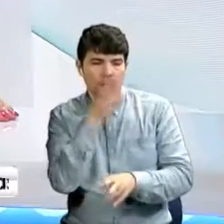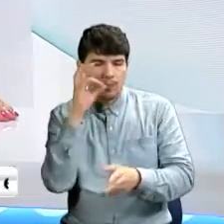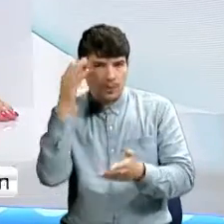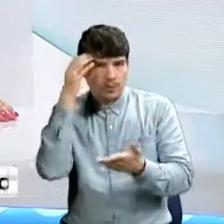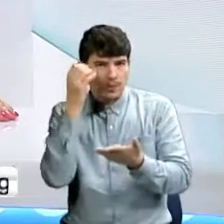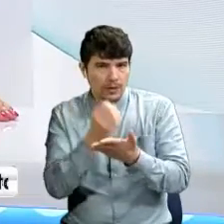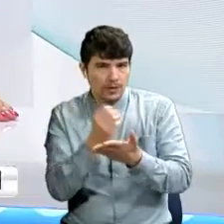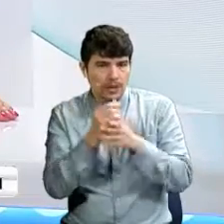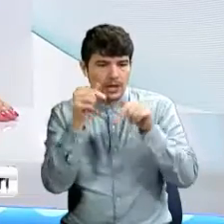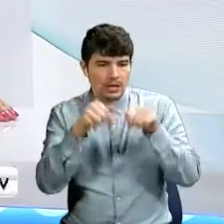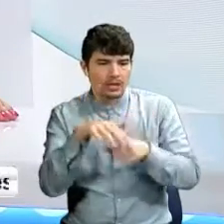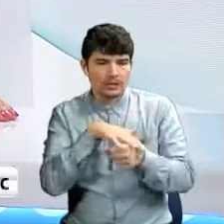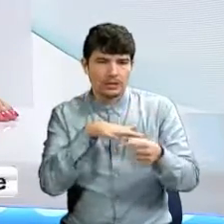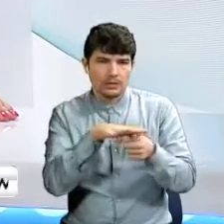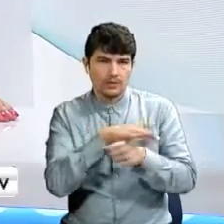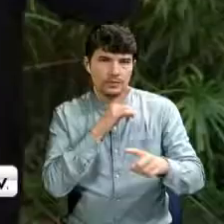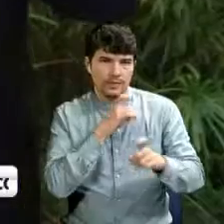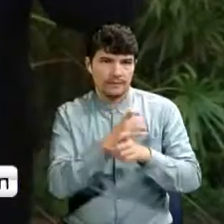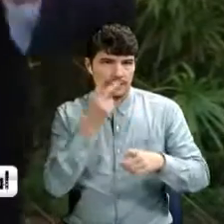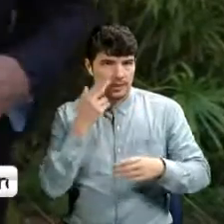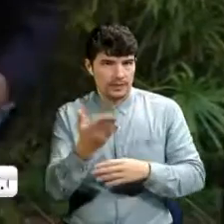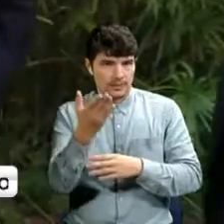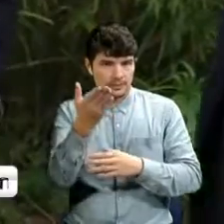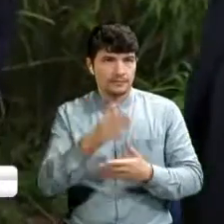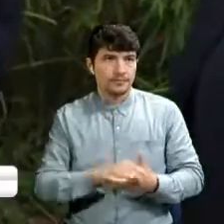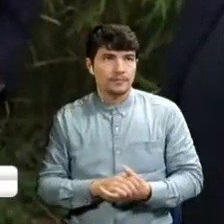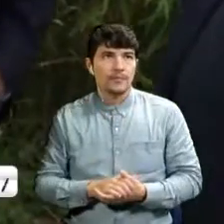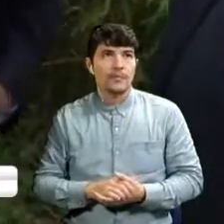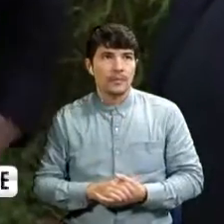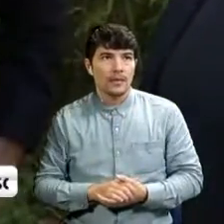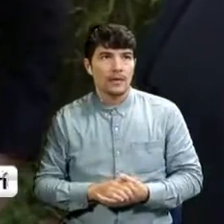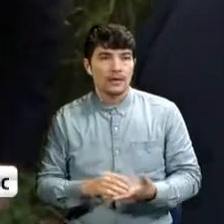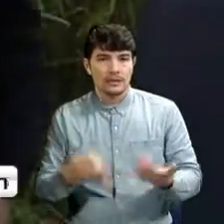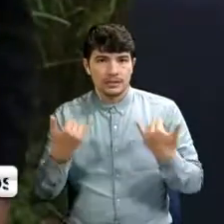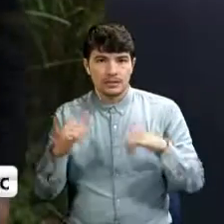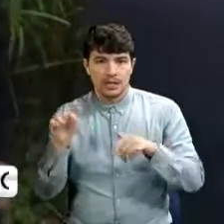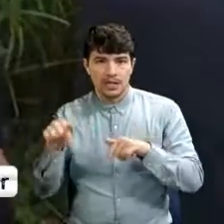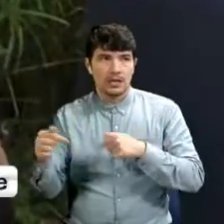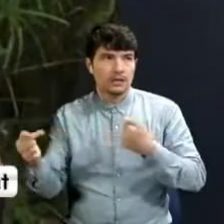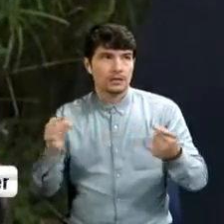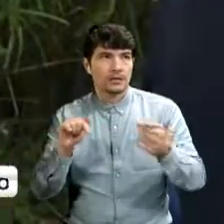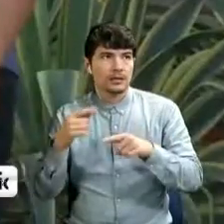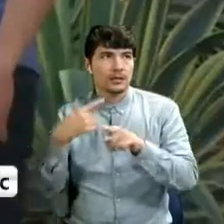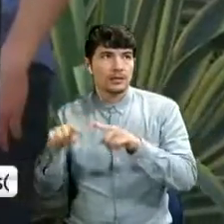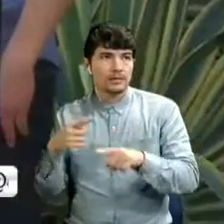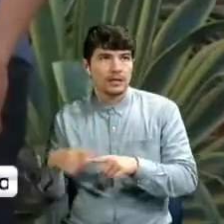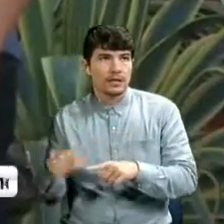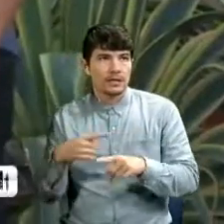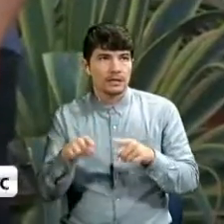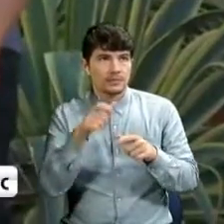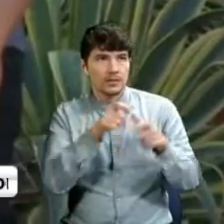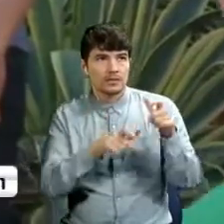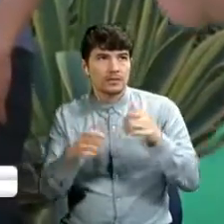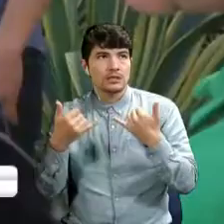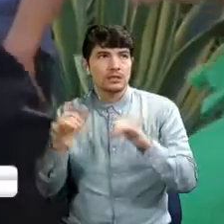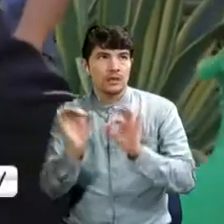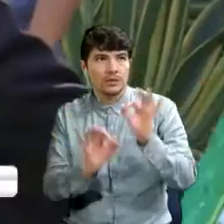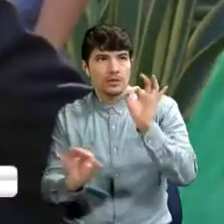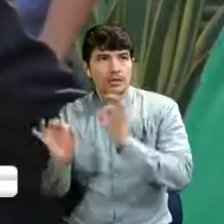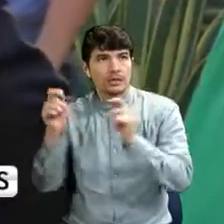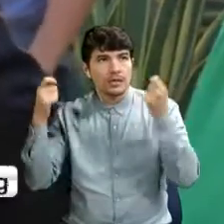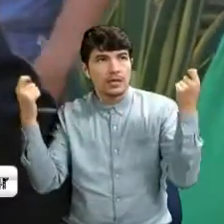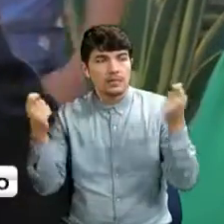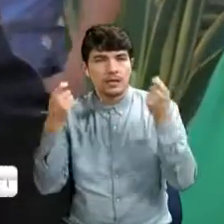en el oriente colombiano lista la contienda electoral en el país y diferentes precandidatos preparan las campañas para dar a